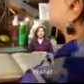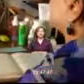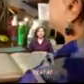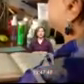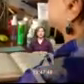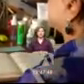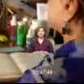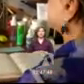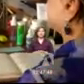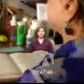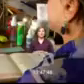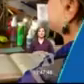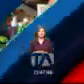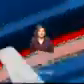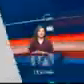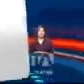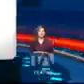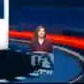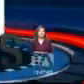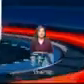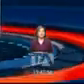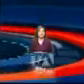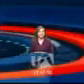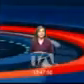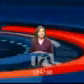Acoto, 24 horas.